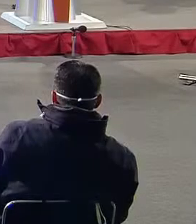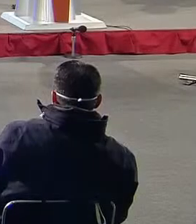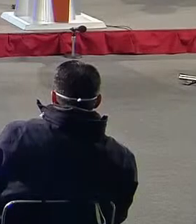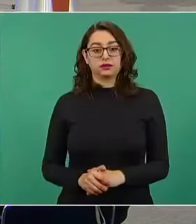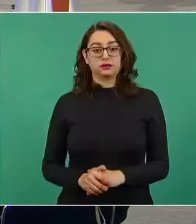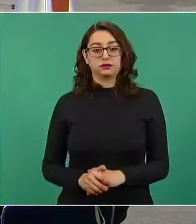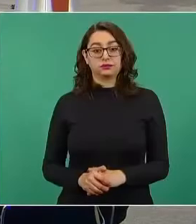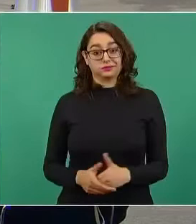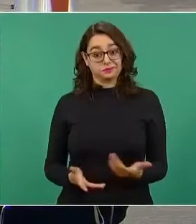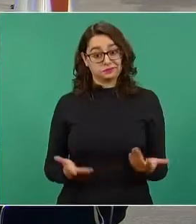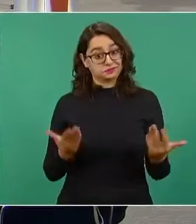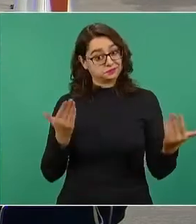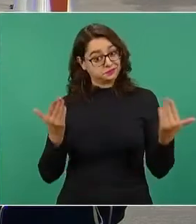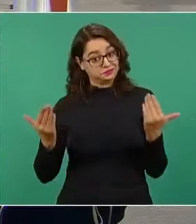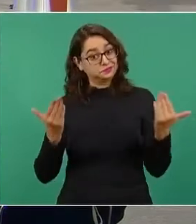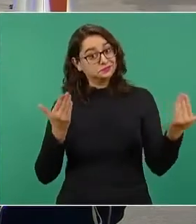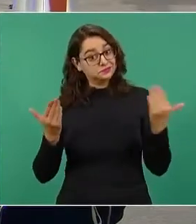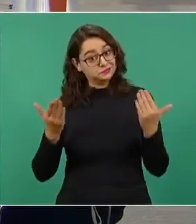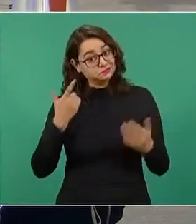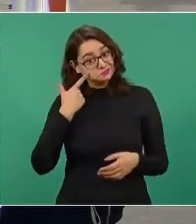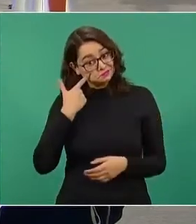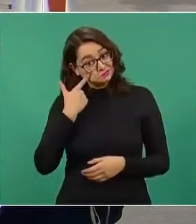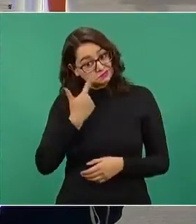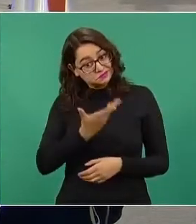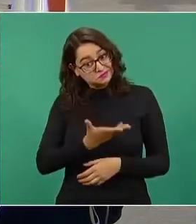cuando se